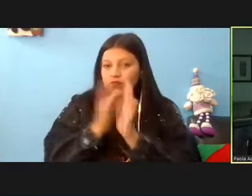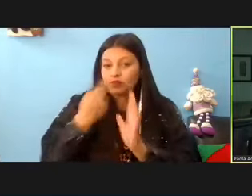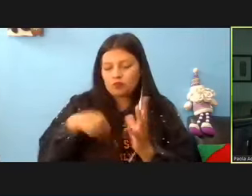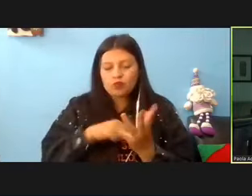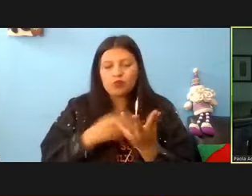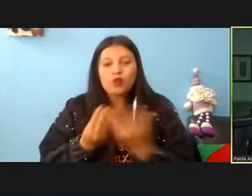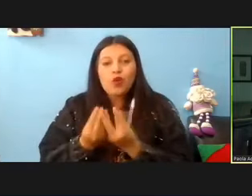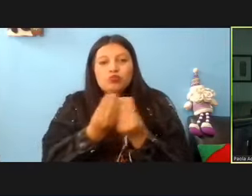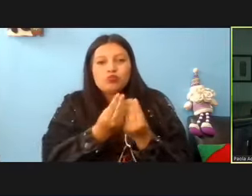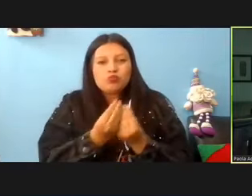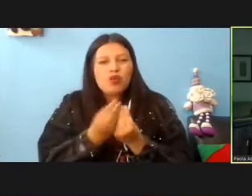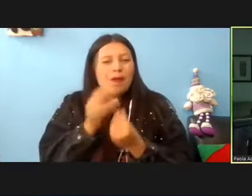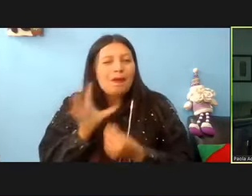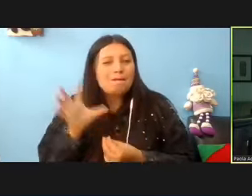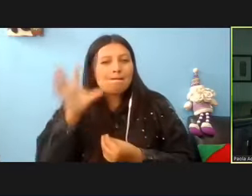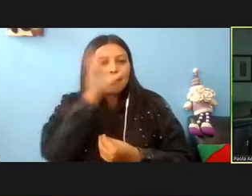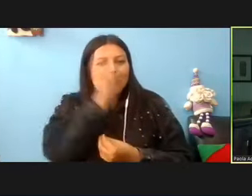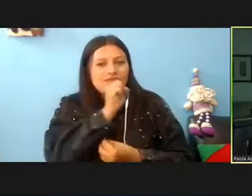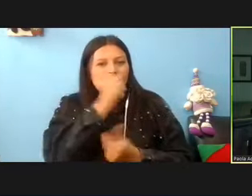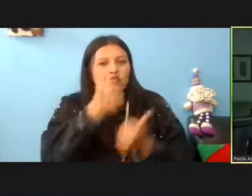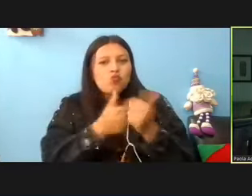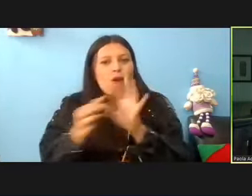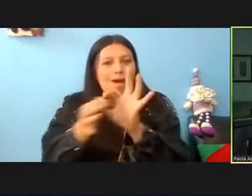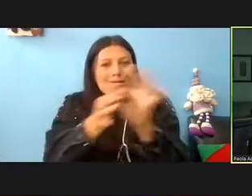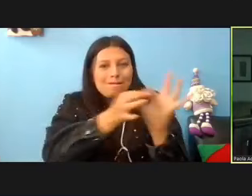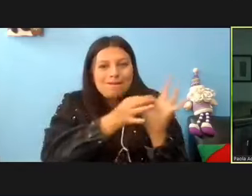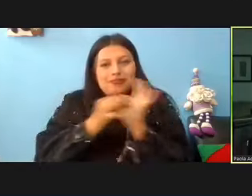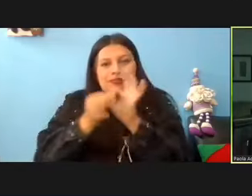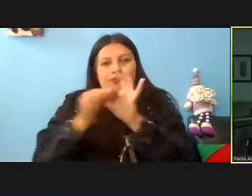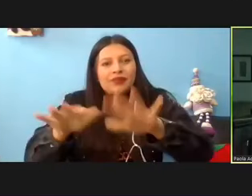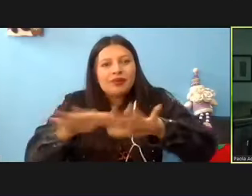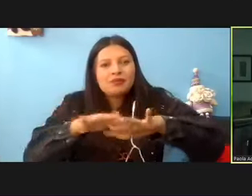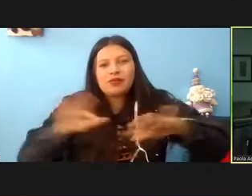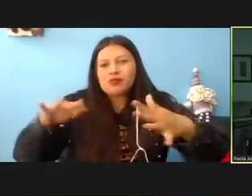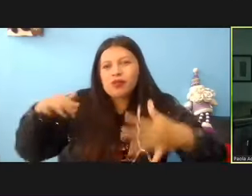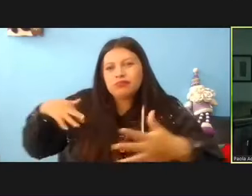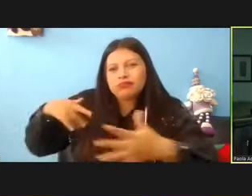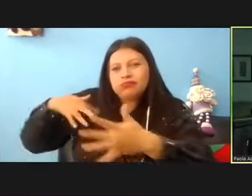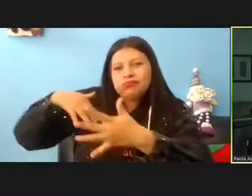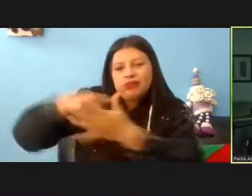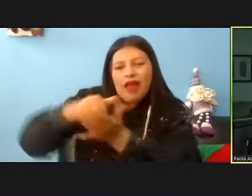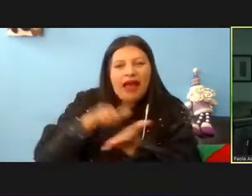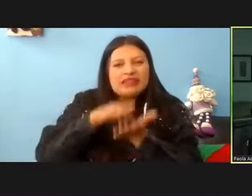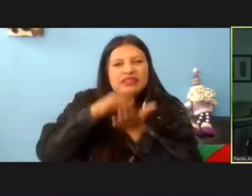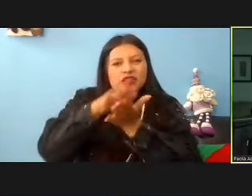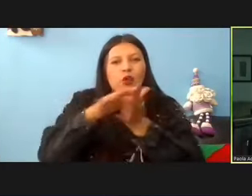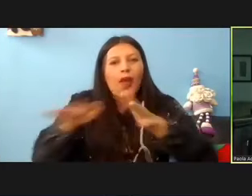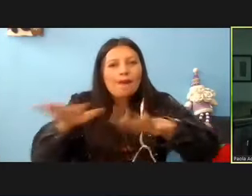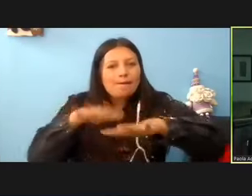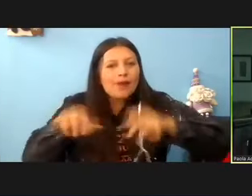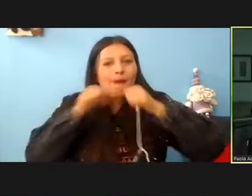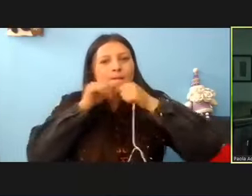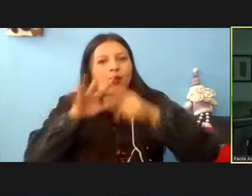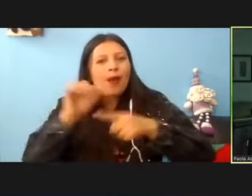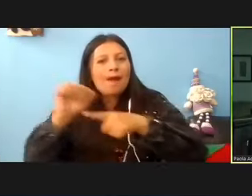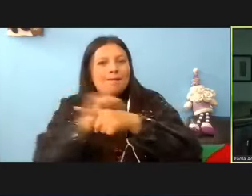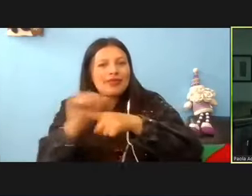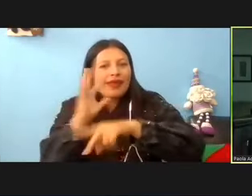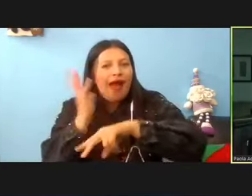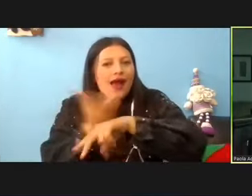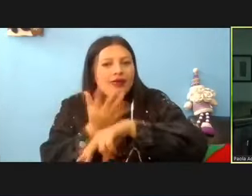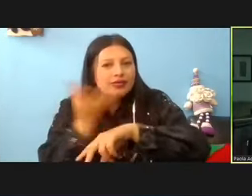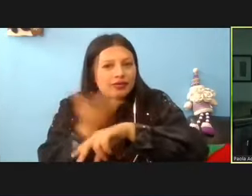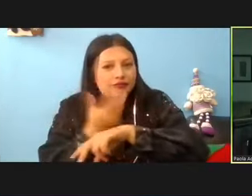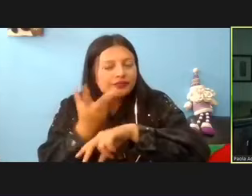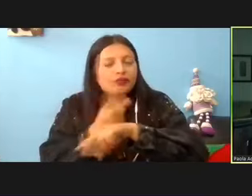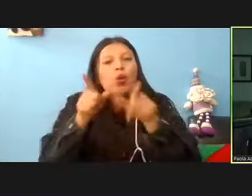una articulación importante en nuestro campo de archivos, museos, espacio público, prácticas artísticas